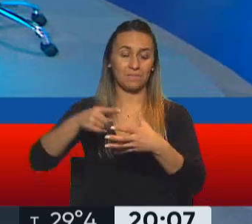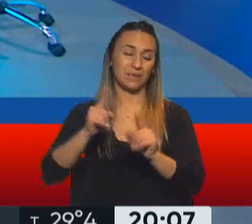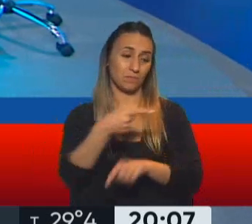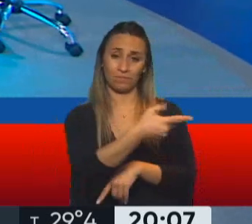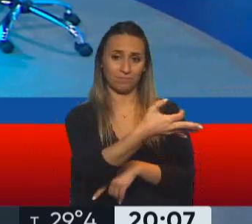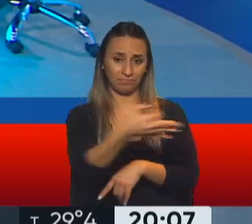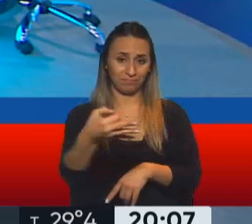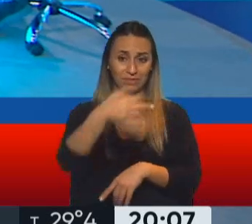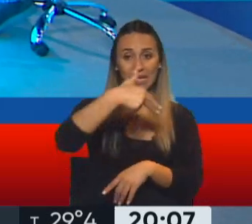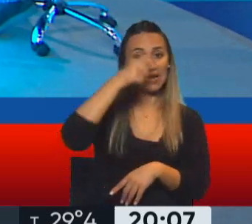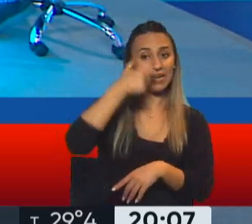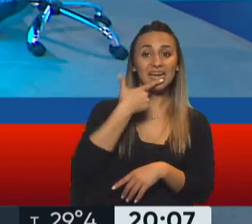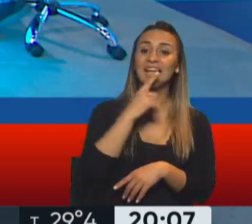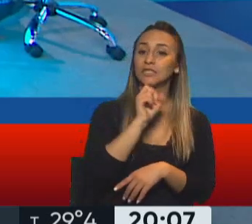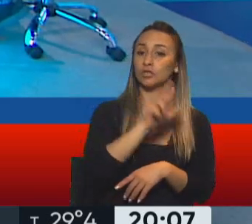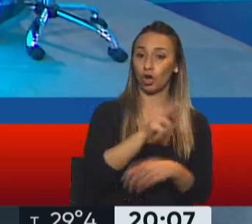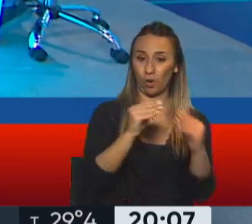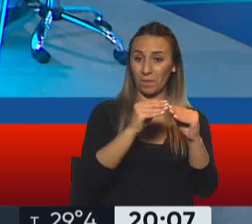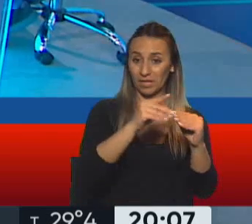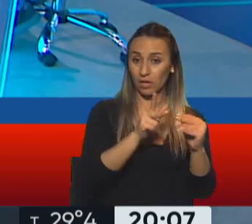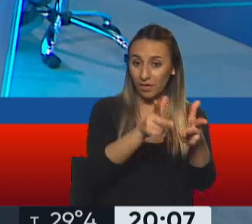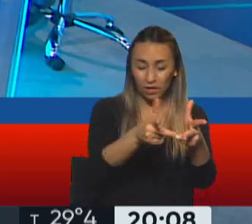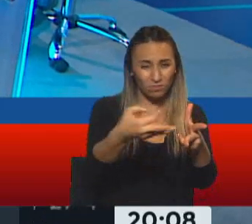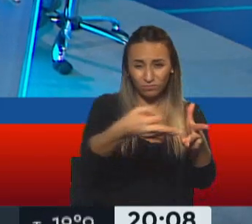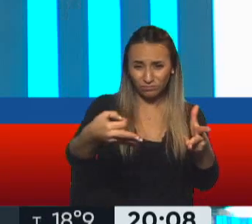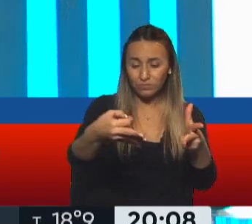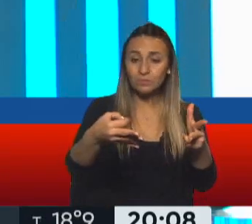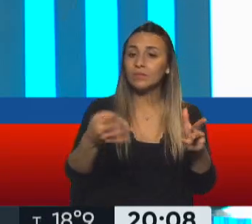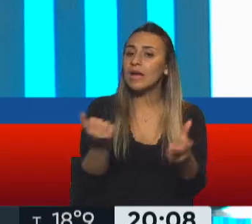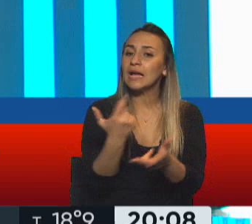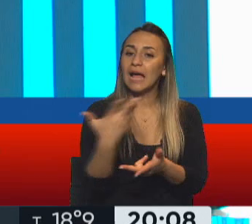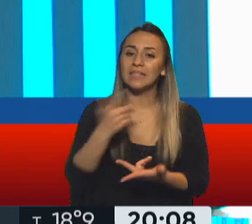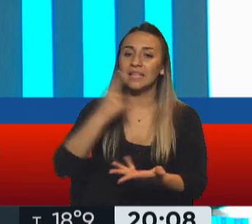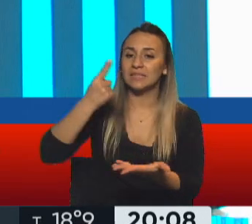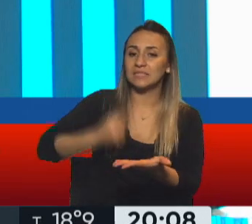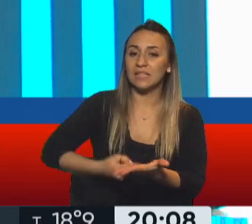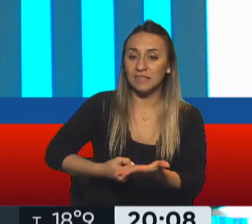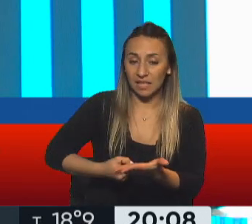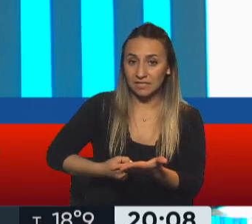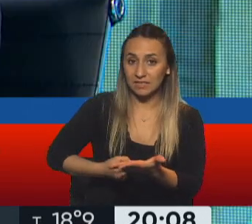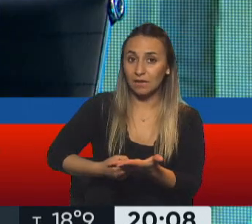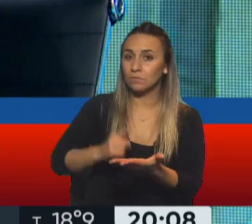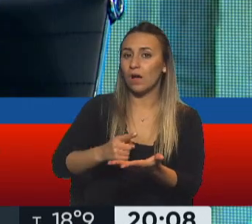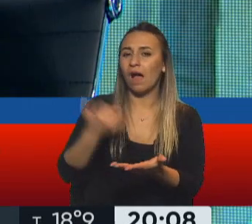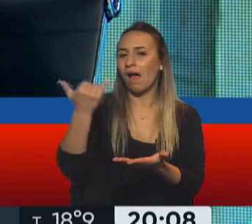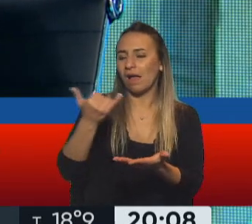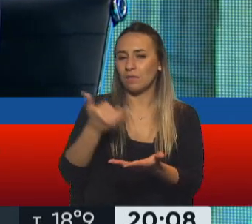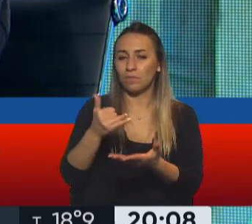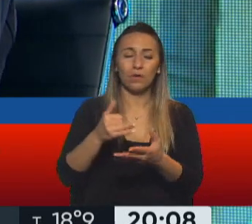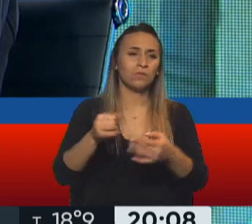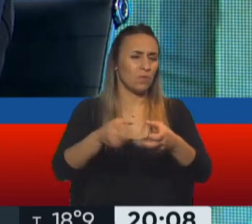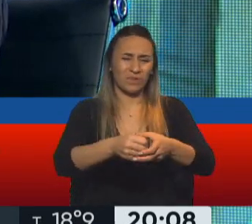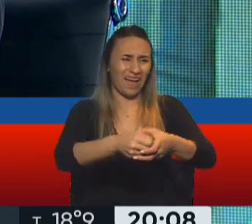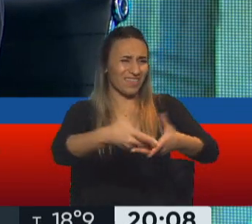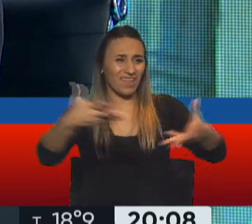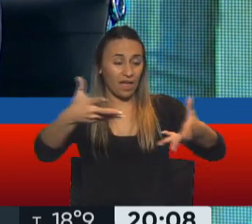que es verdad, esa cantidad de sentencias que en realidad cuando la pasás por el colador son muchísimas menos,